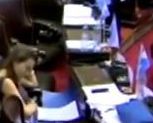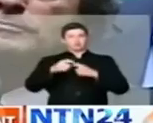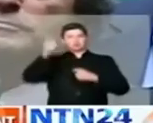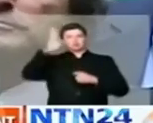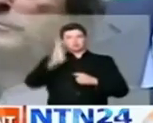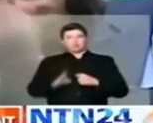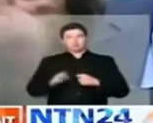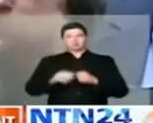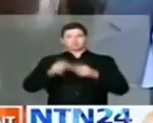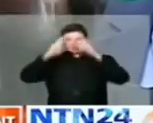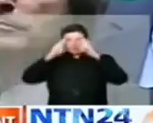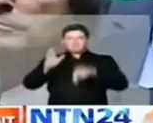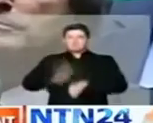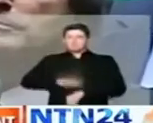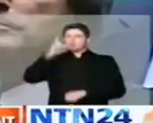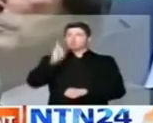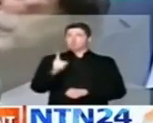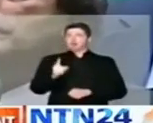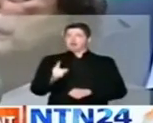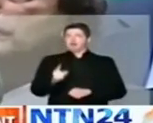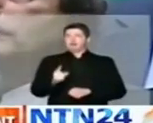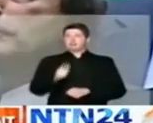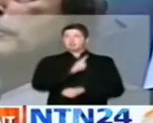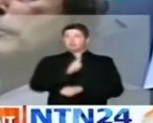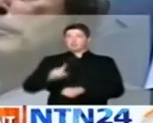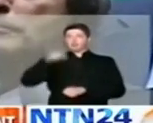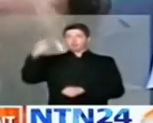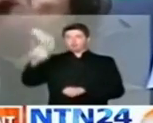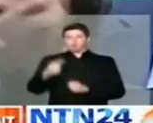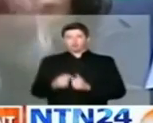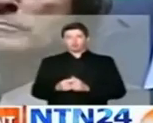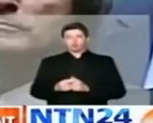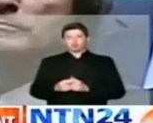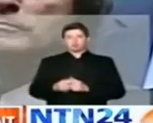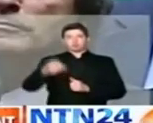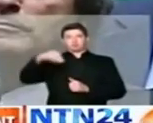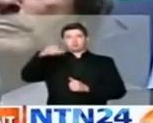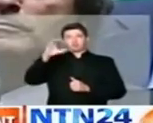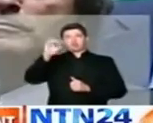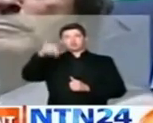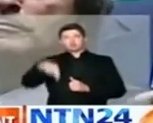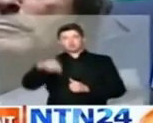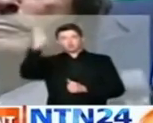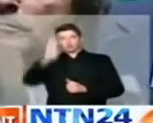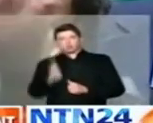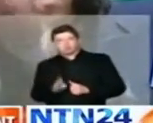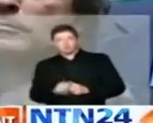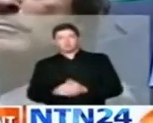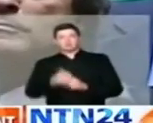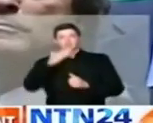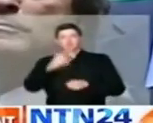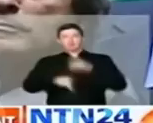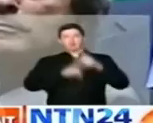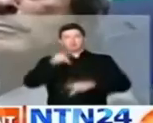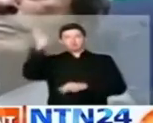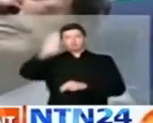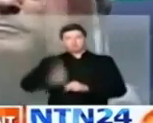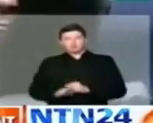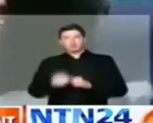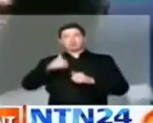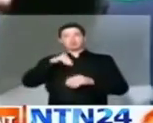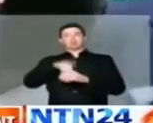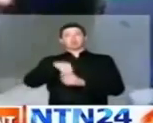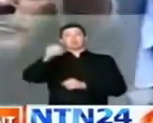habla, por supuesto, de que si esto no logra aprobarse de inmediato, va a tener repercusiones en los sistemas de pensiones